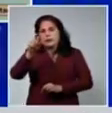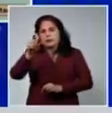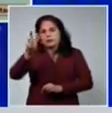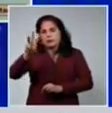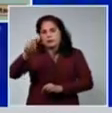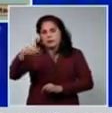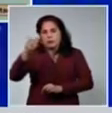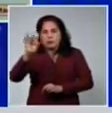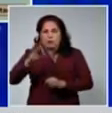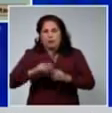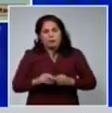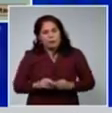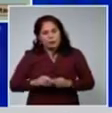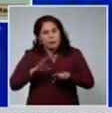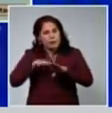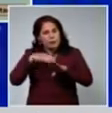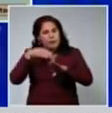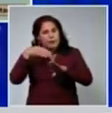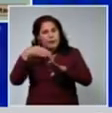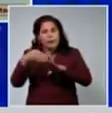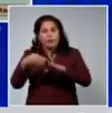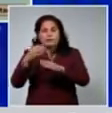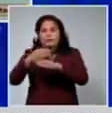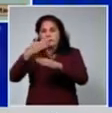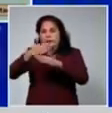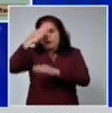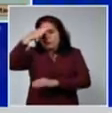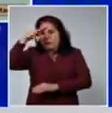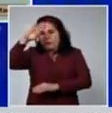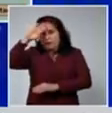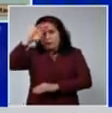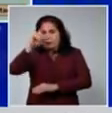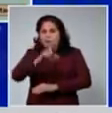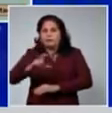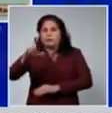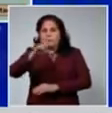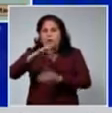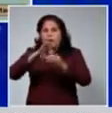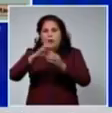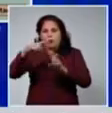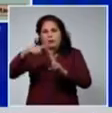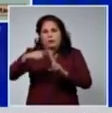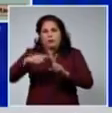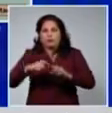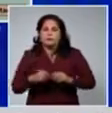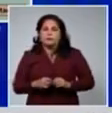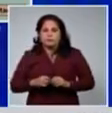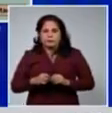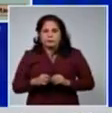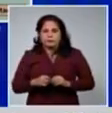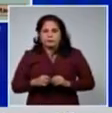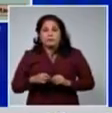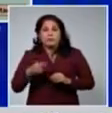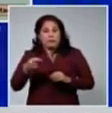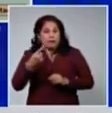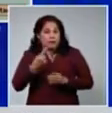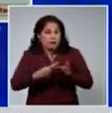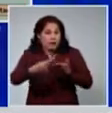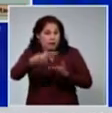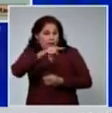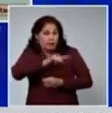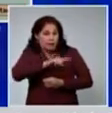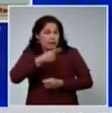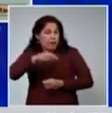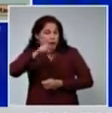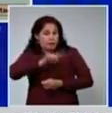y después se sentía de la cuna no me di cuenta de la relación con el que mantener las